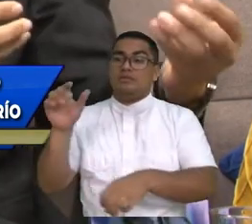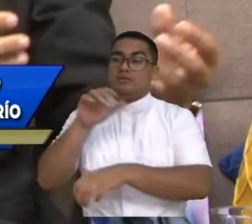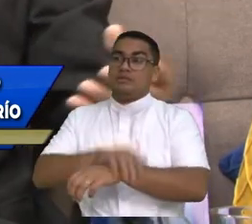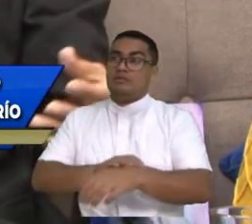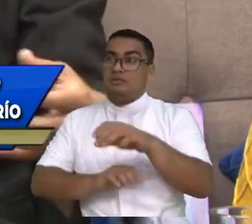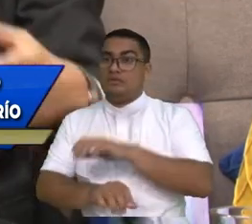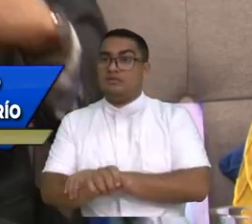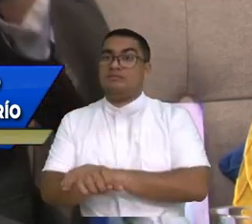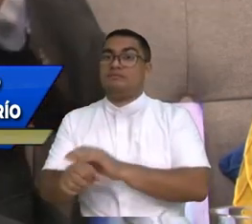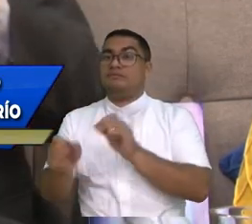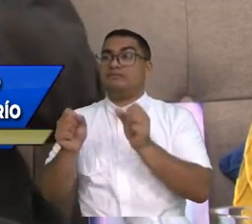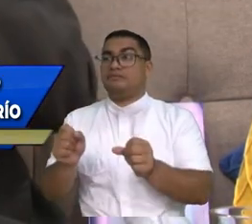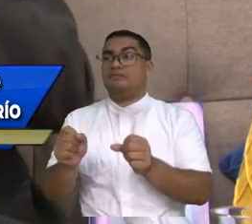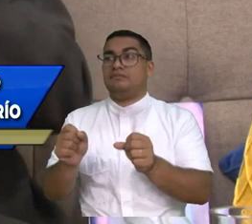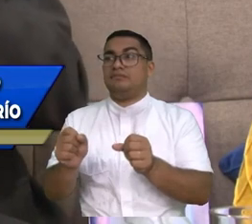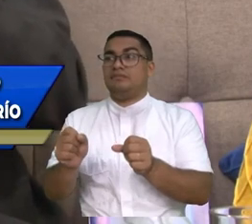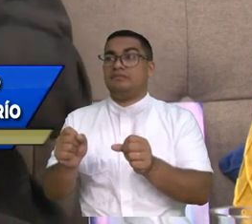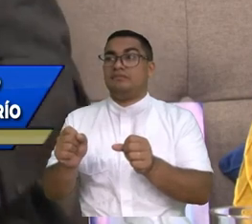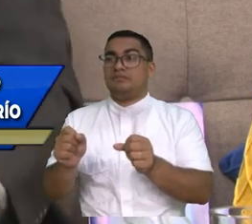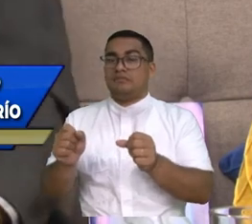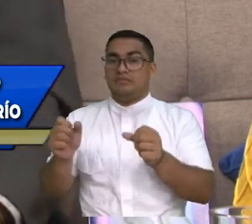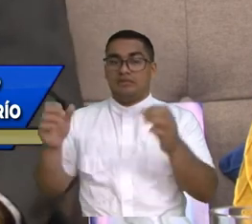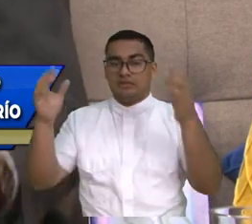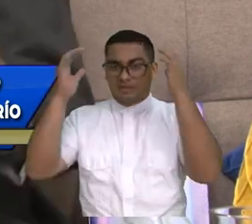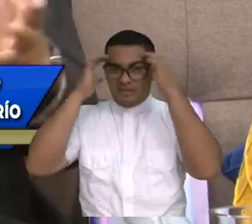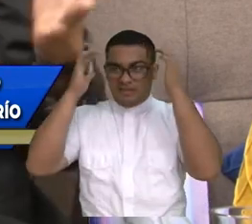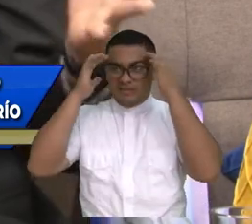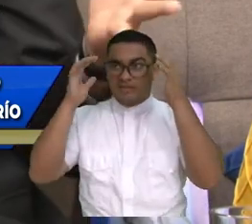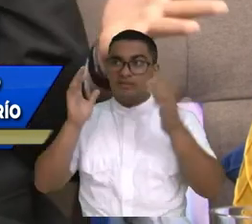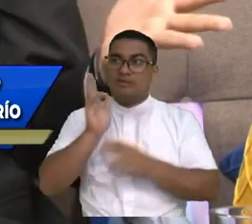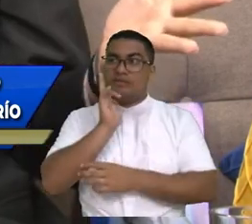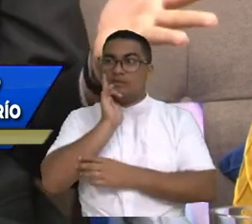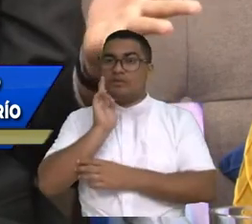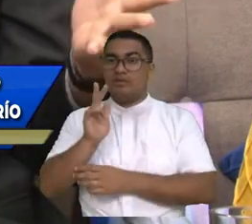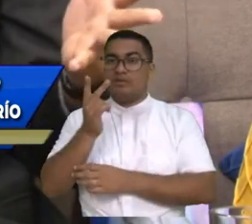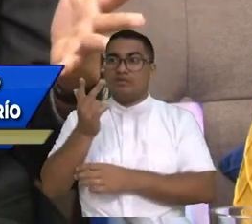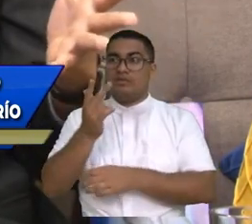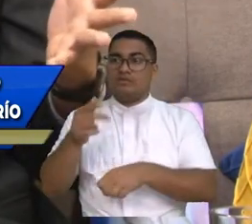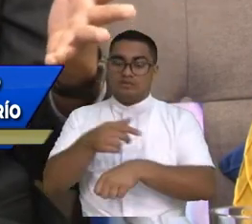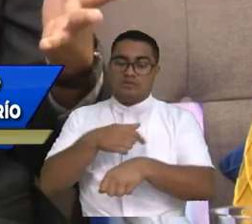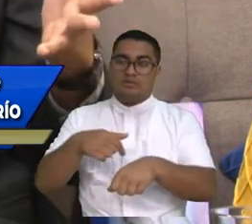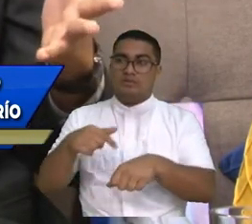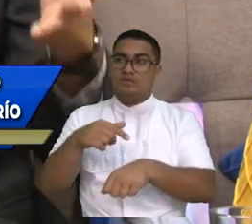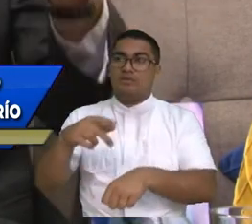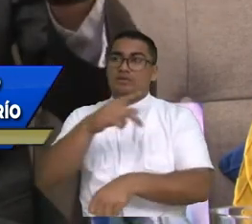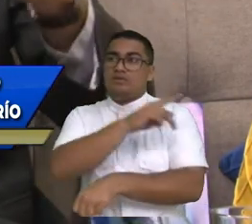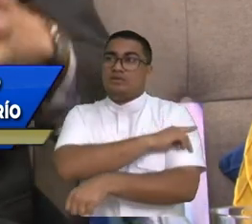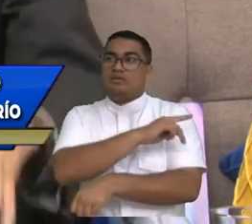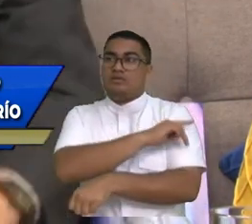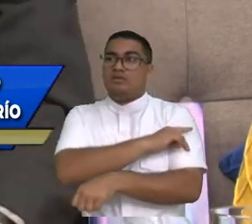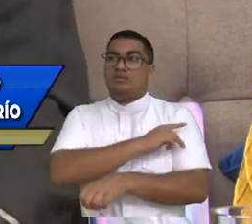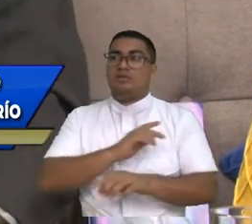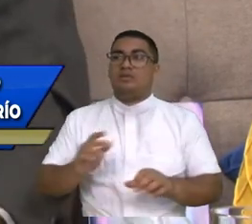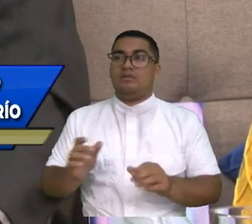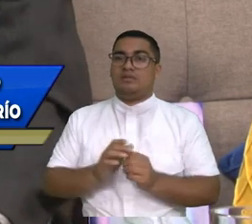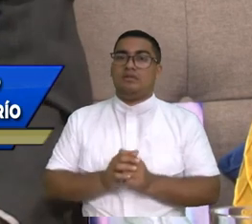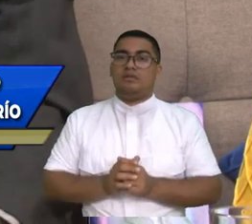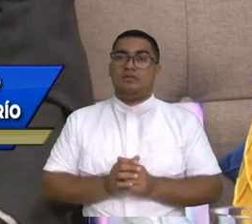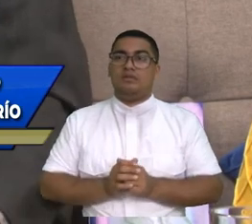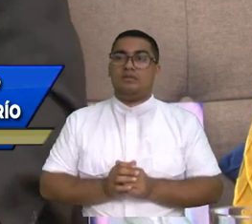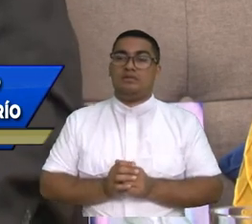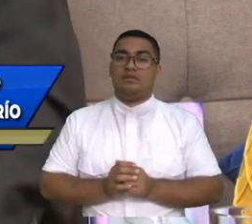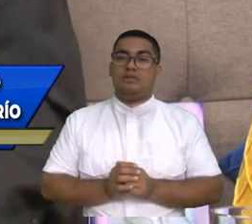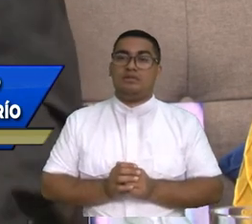los pleitistas junto con el cerebro de Darío, que estuvo 8 horas en la policía detenido junto con los pleitistas.